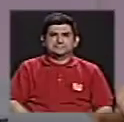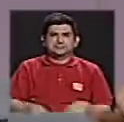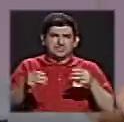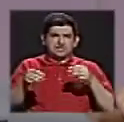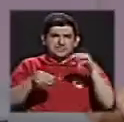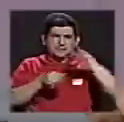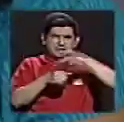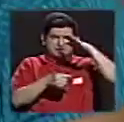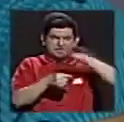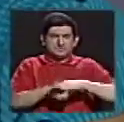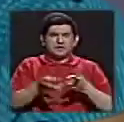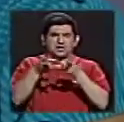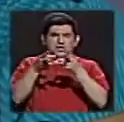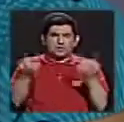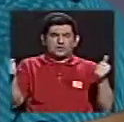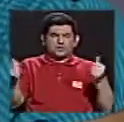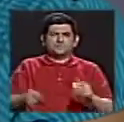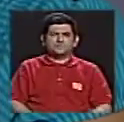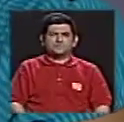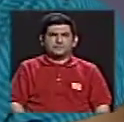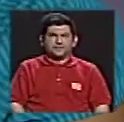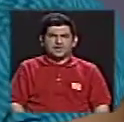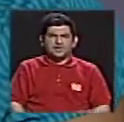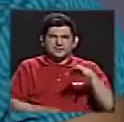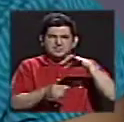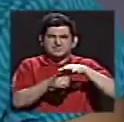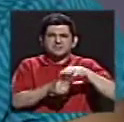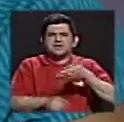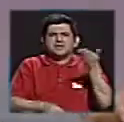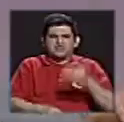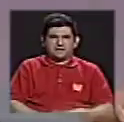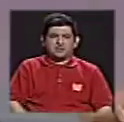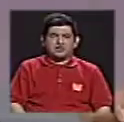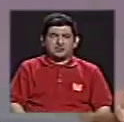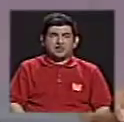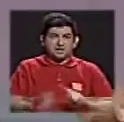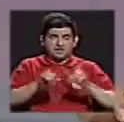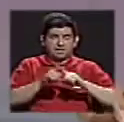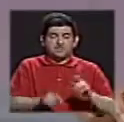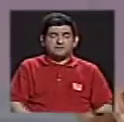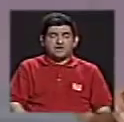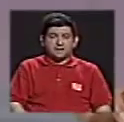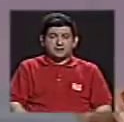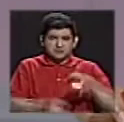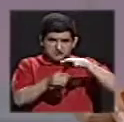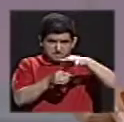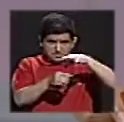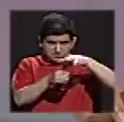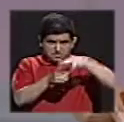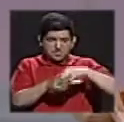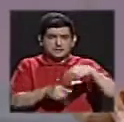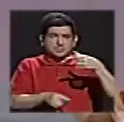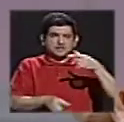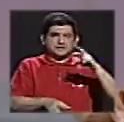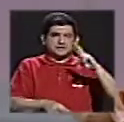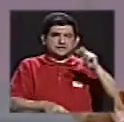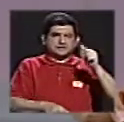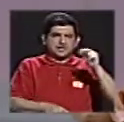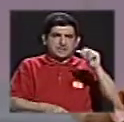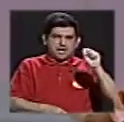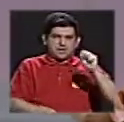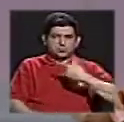ido casi desapareciendo. Entonces, ya ahora es como... ¿Semillas de qué? Semillas, bueno, de granos, principalmente, estamos hablando de granos. Uh-huh. Porque en el